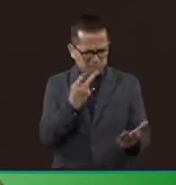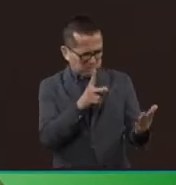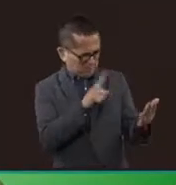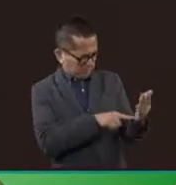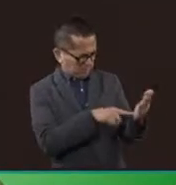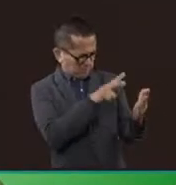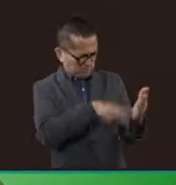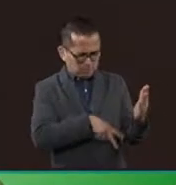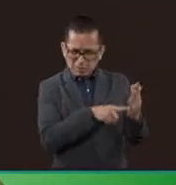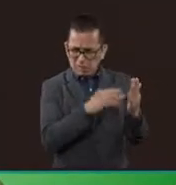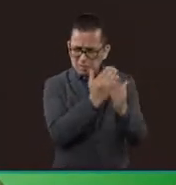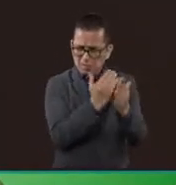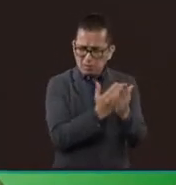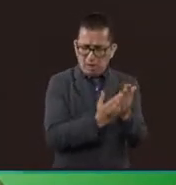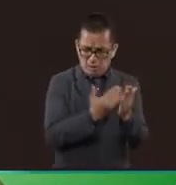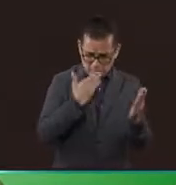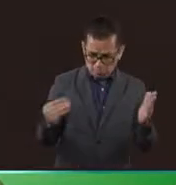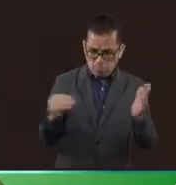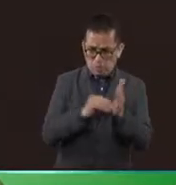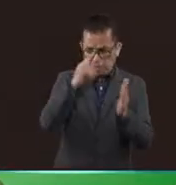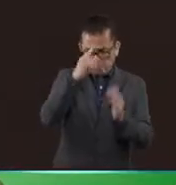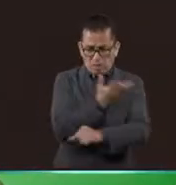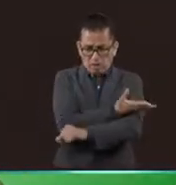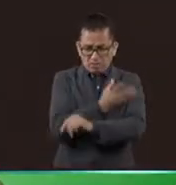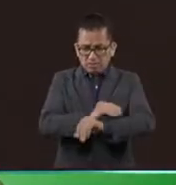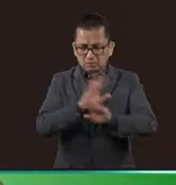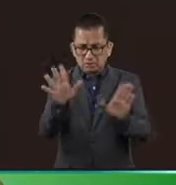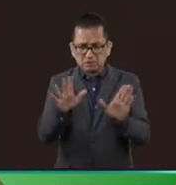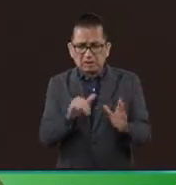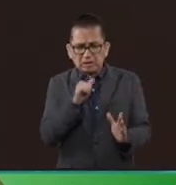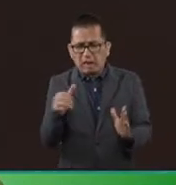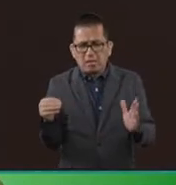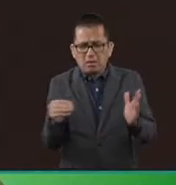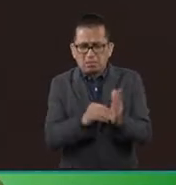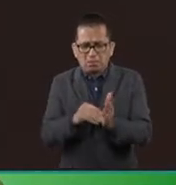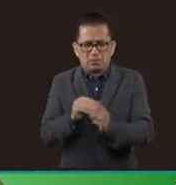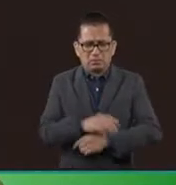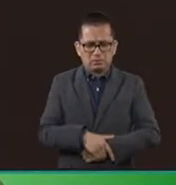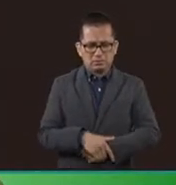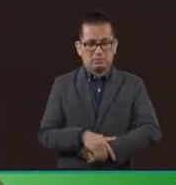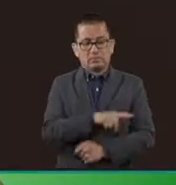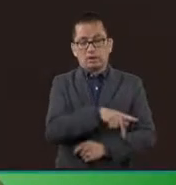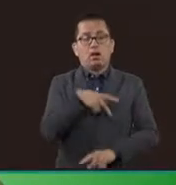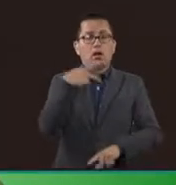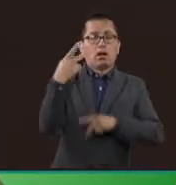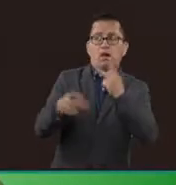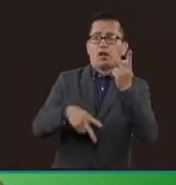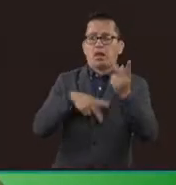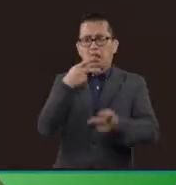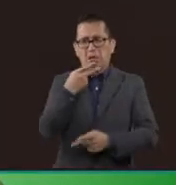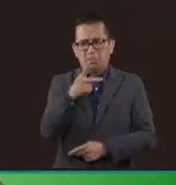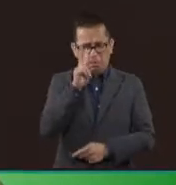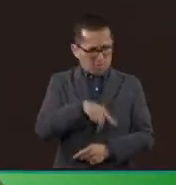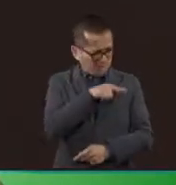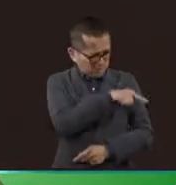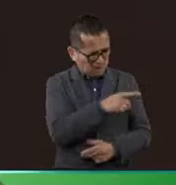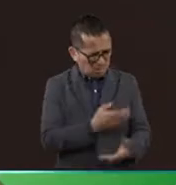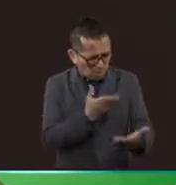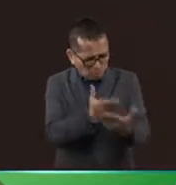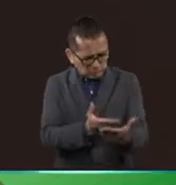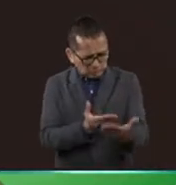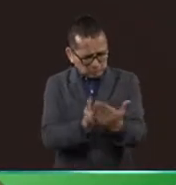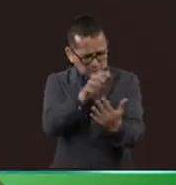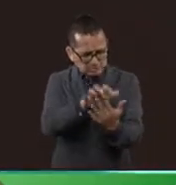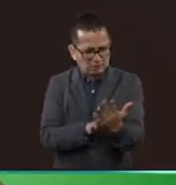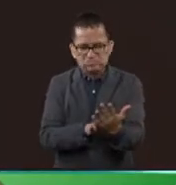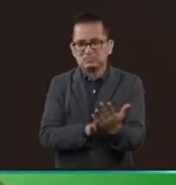se incentiva mecanismos de transparencia mucha narrativa pero en sus propuestas sale a la luz su